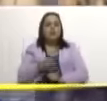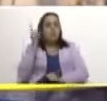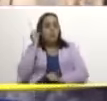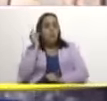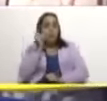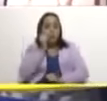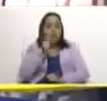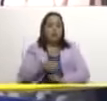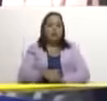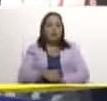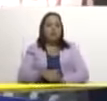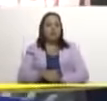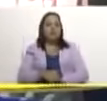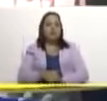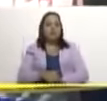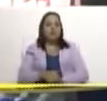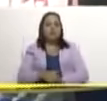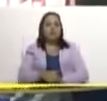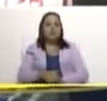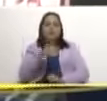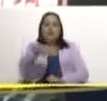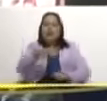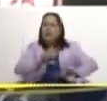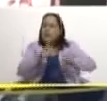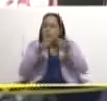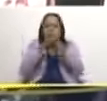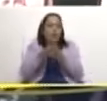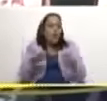libertadoras. Y ahí empezó todo.